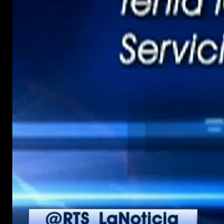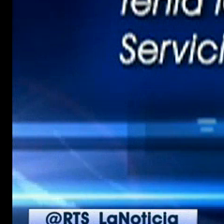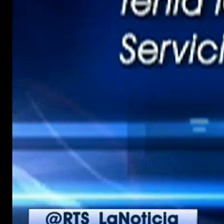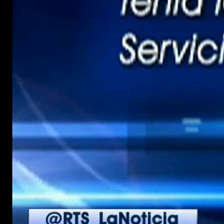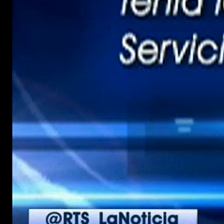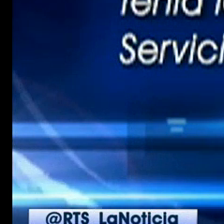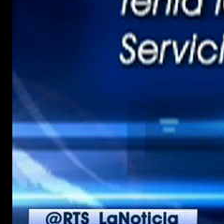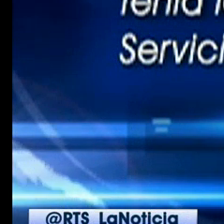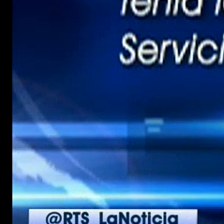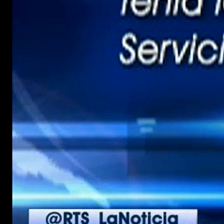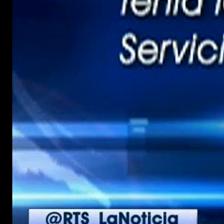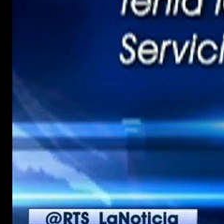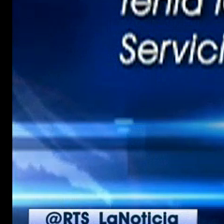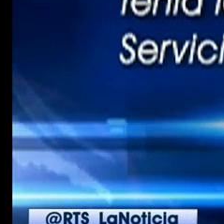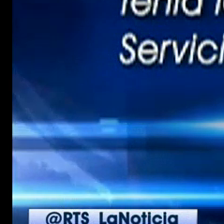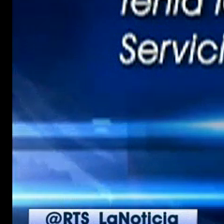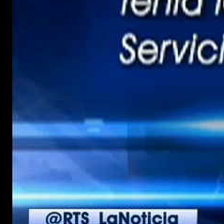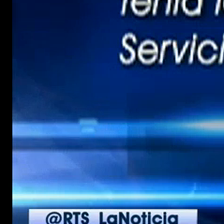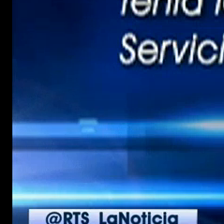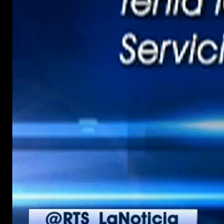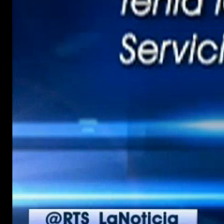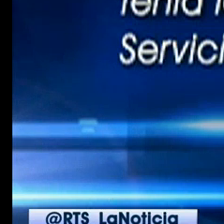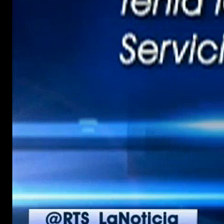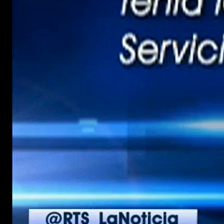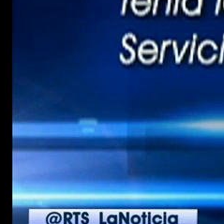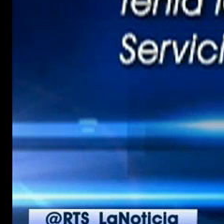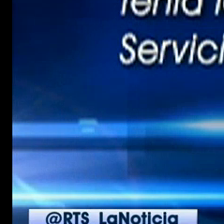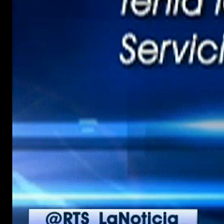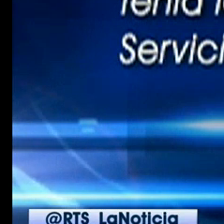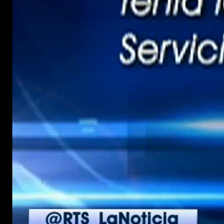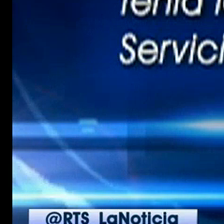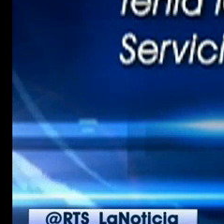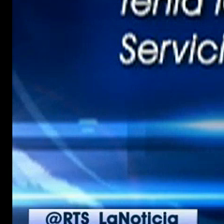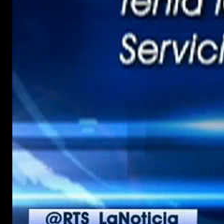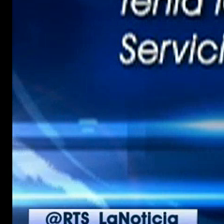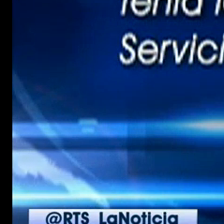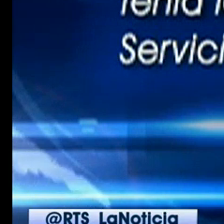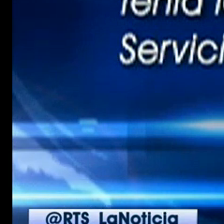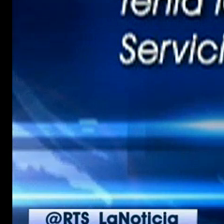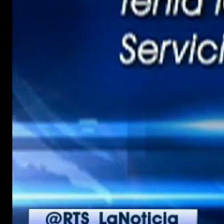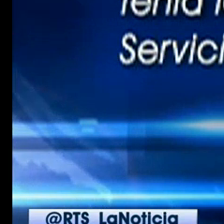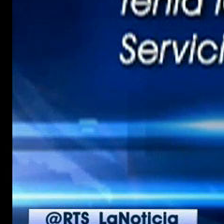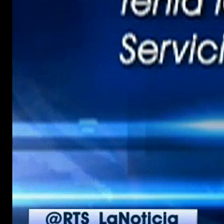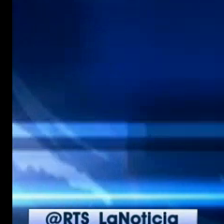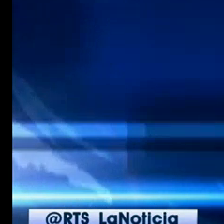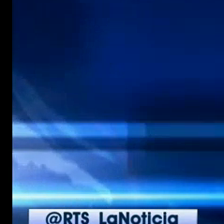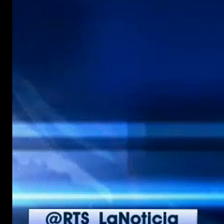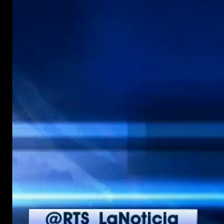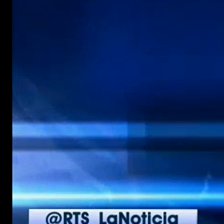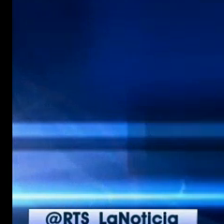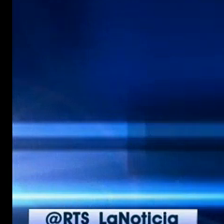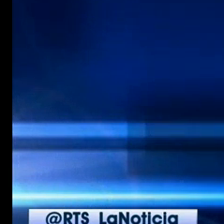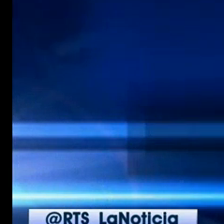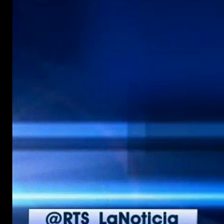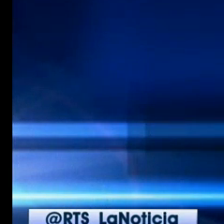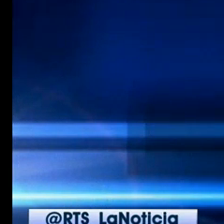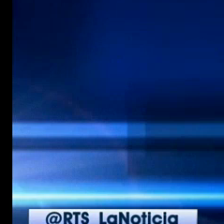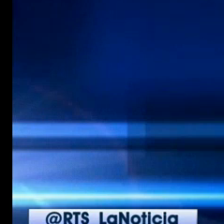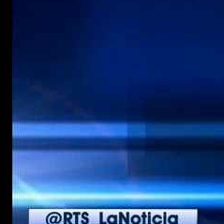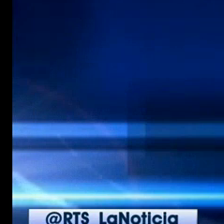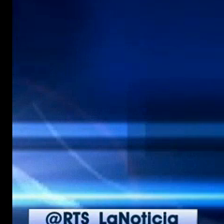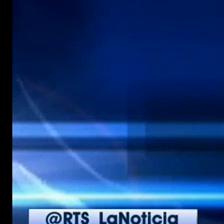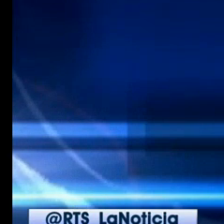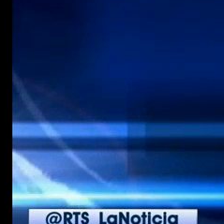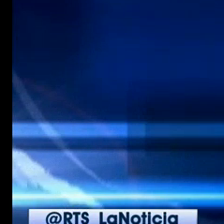la ficha 5116 en el desaparecido Servicio de Investigación Criminal. Enfrentó 19 causas